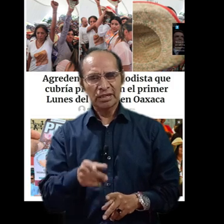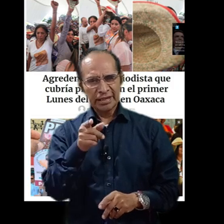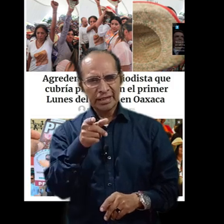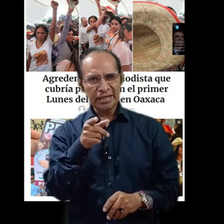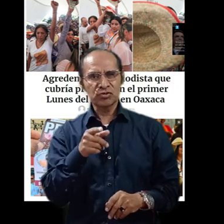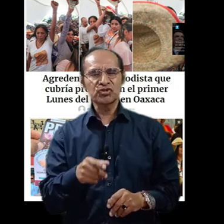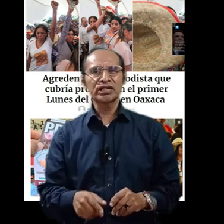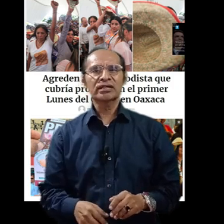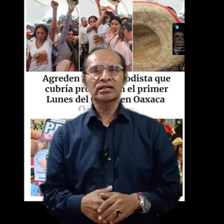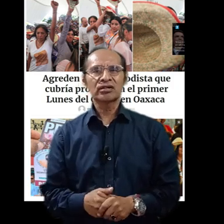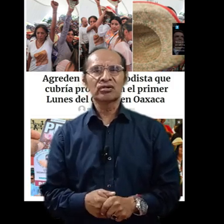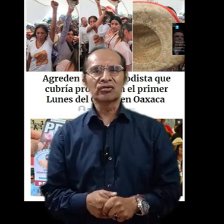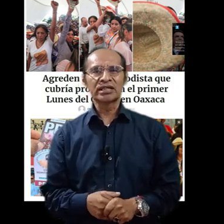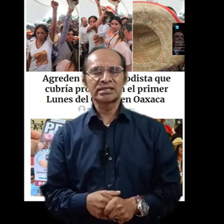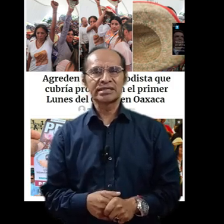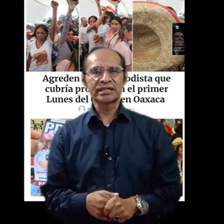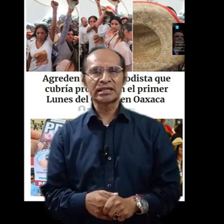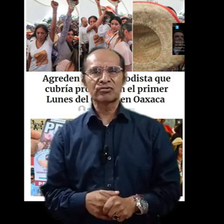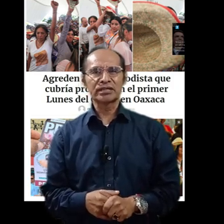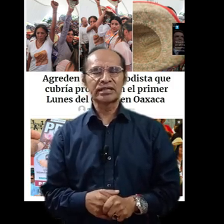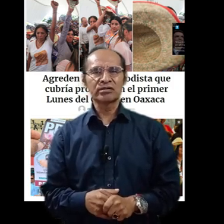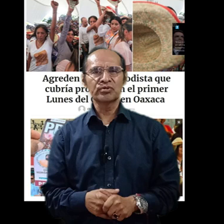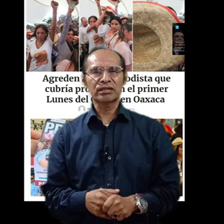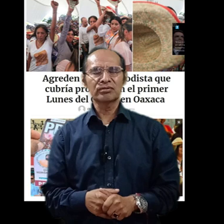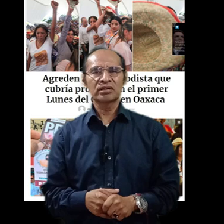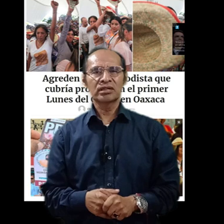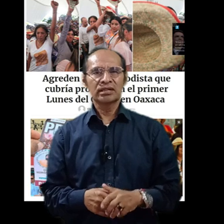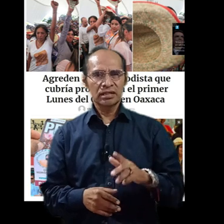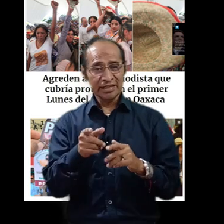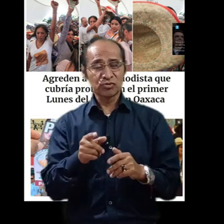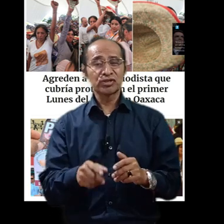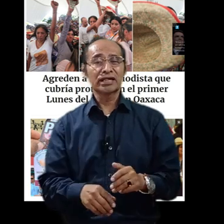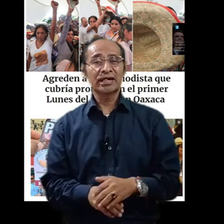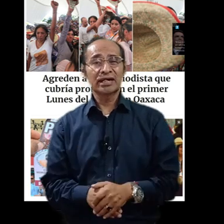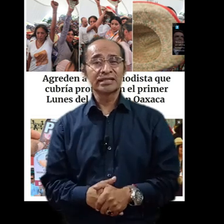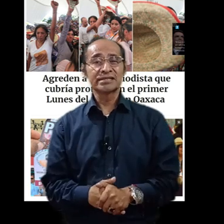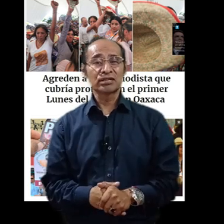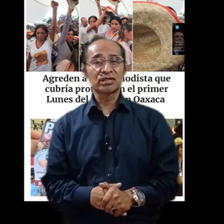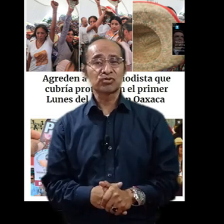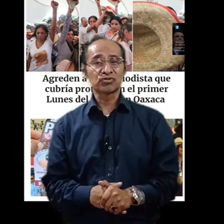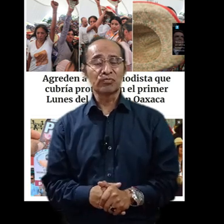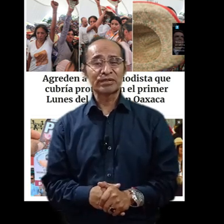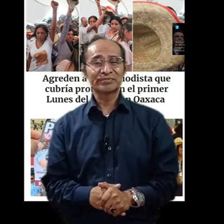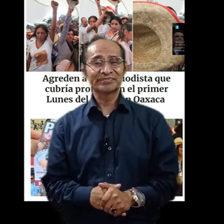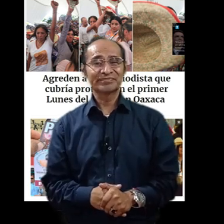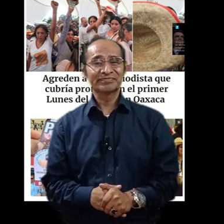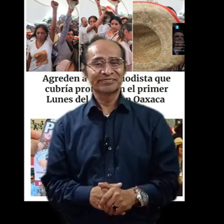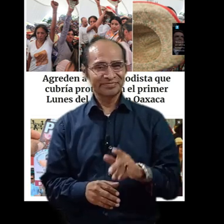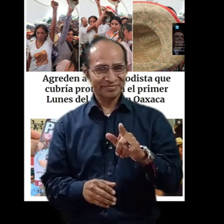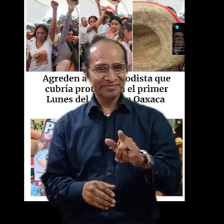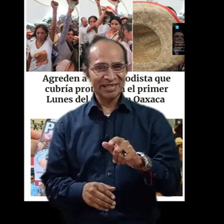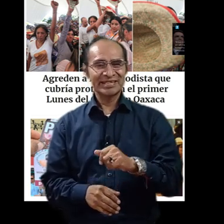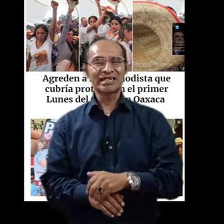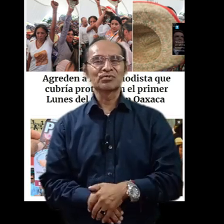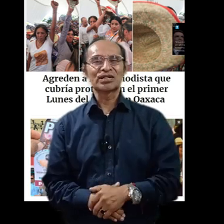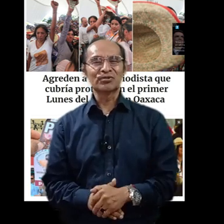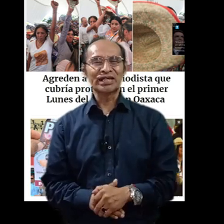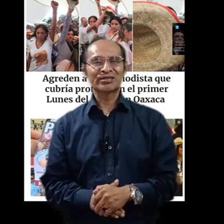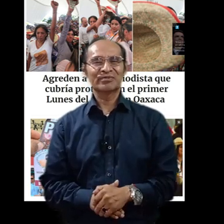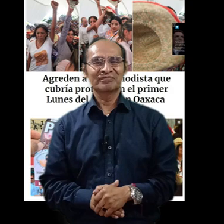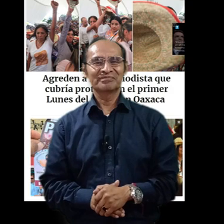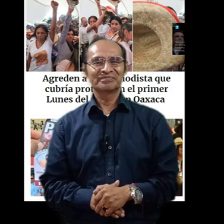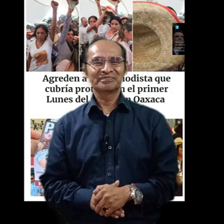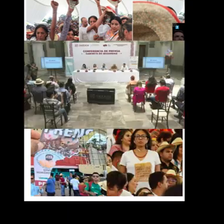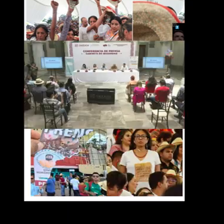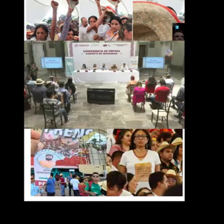periodístico escuchen lo que dice el secretario general de gobierno escuchen al licenciado Jesús Romero seguimos